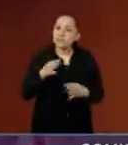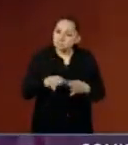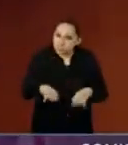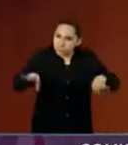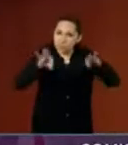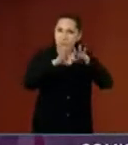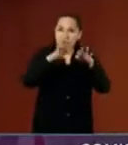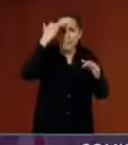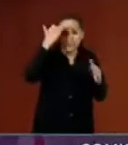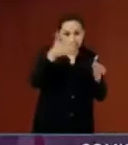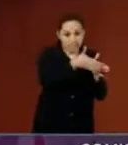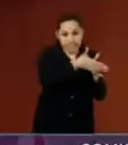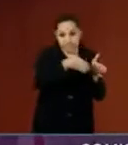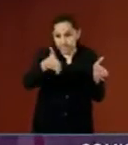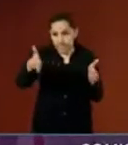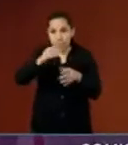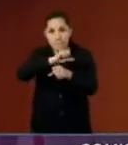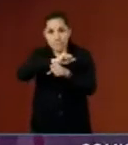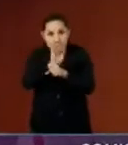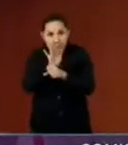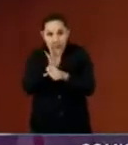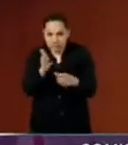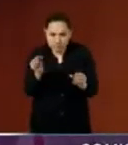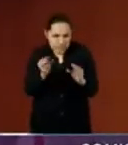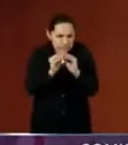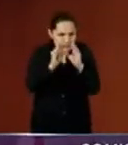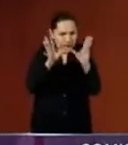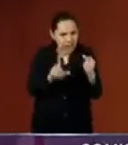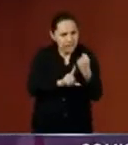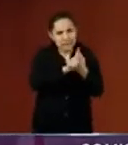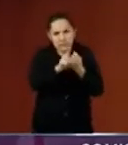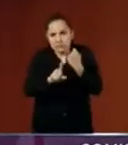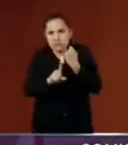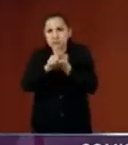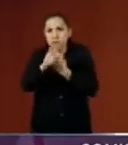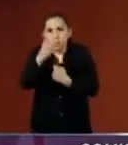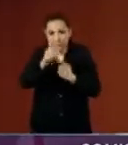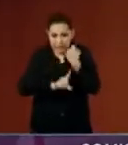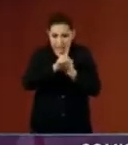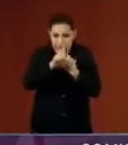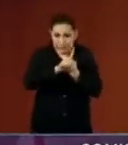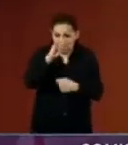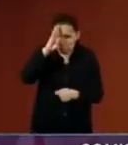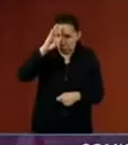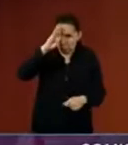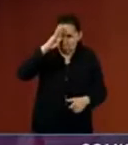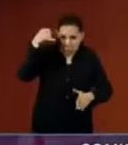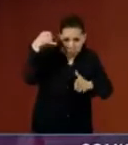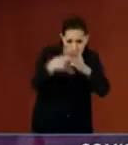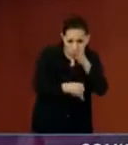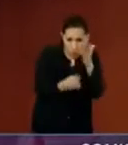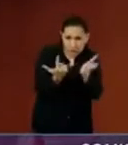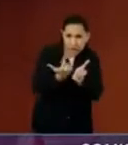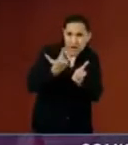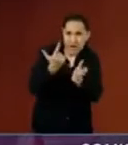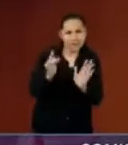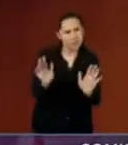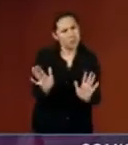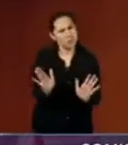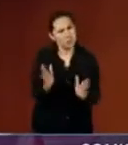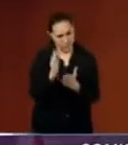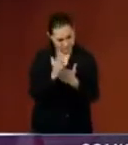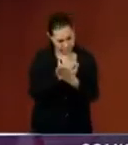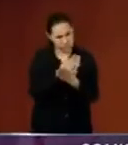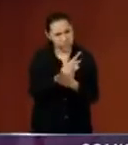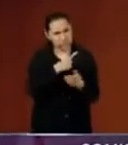menores, porque ya los estamos viviendo. Con lo anterior, quiero terminar diciendo que se